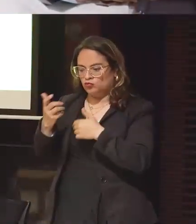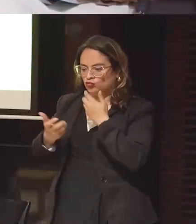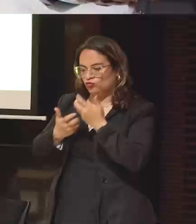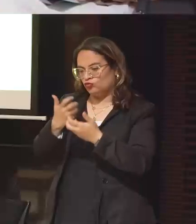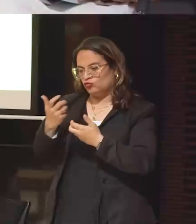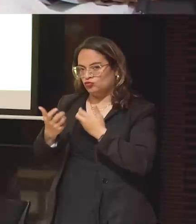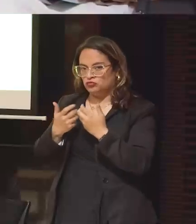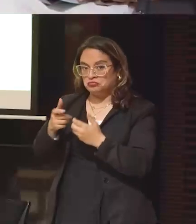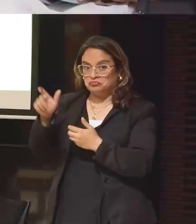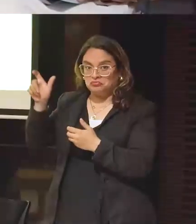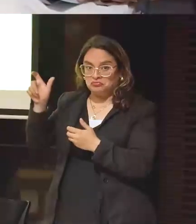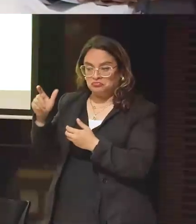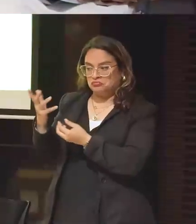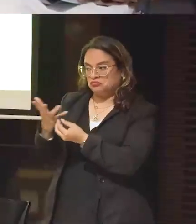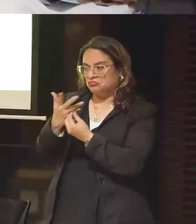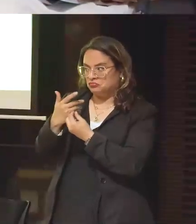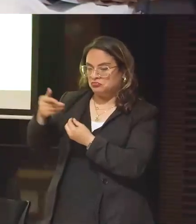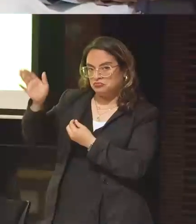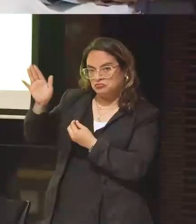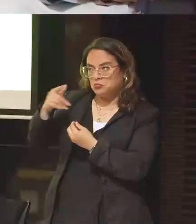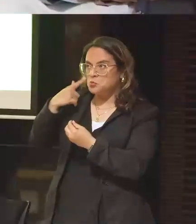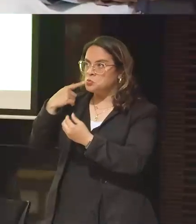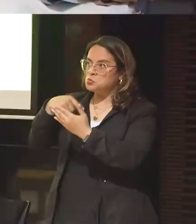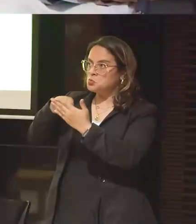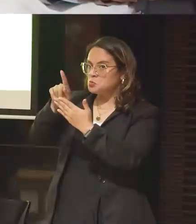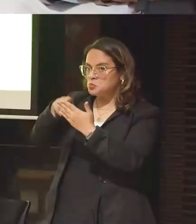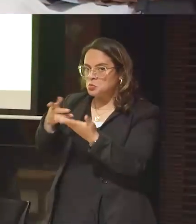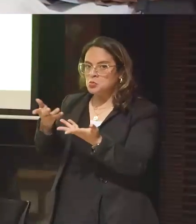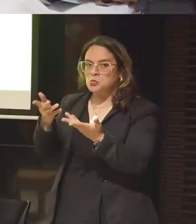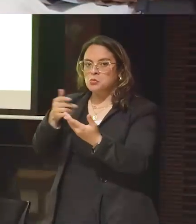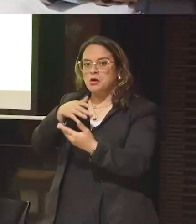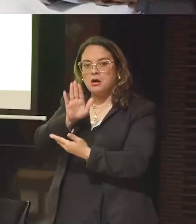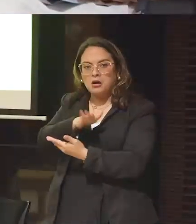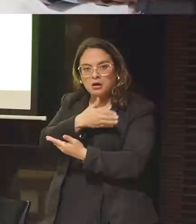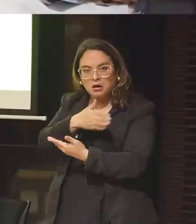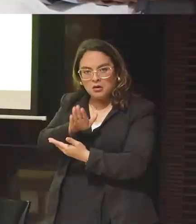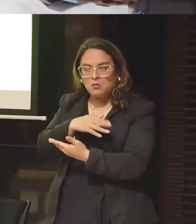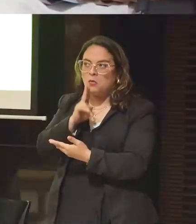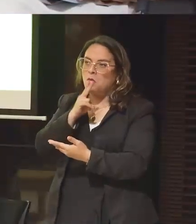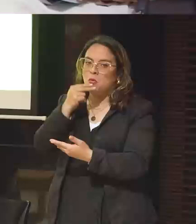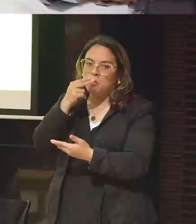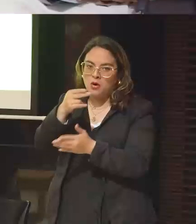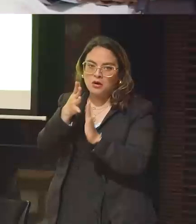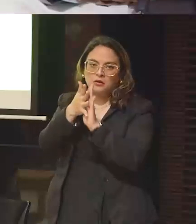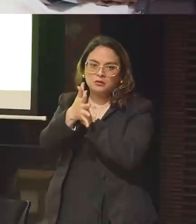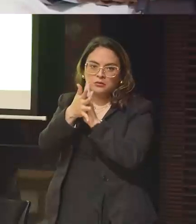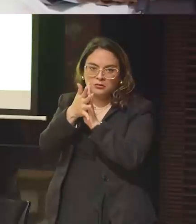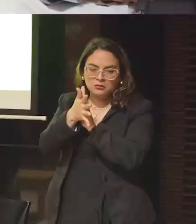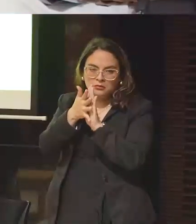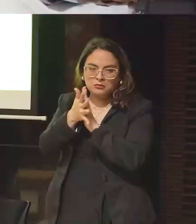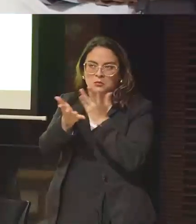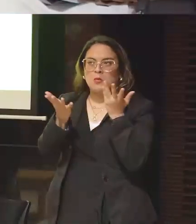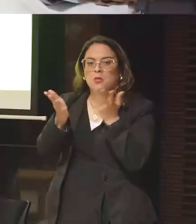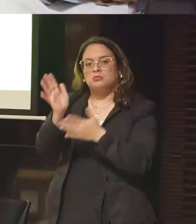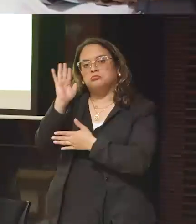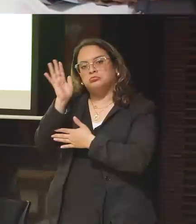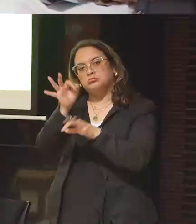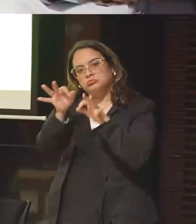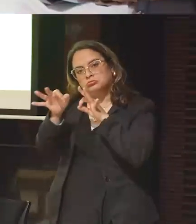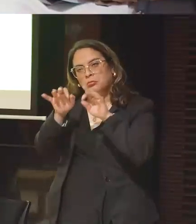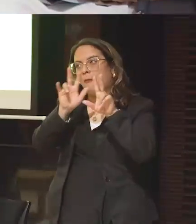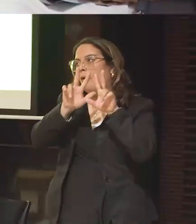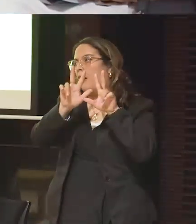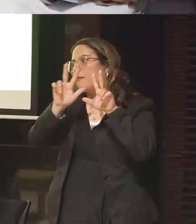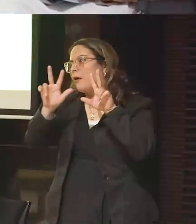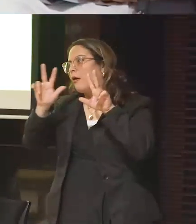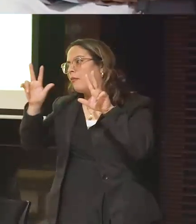usted contrata a un artista emergente que venga aquí a cantar, a tocar, o a un cuentero, o a hacer una mini exposición de fotografía o de pintura,